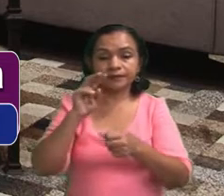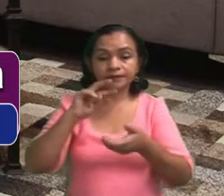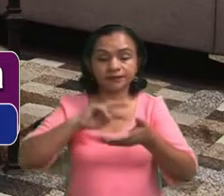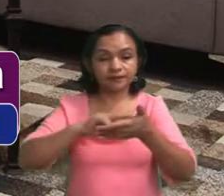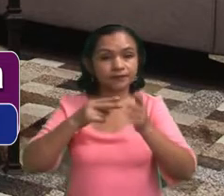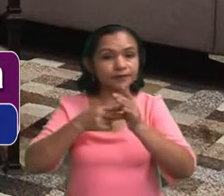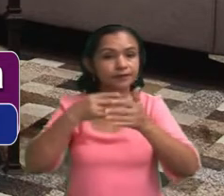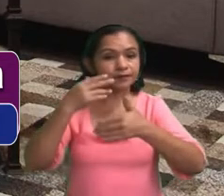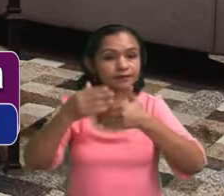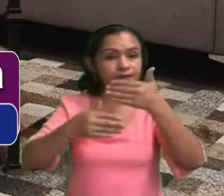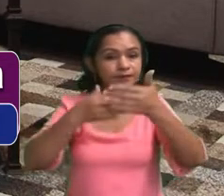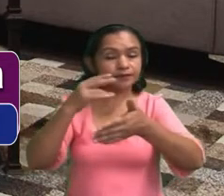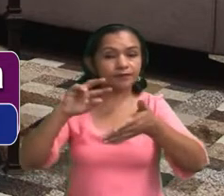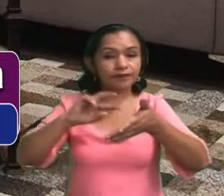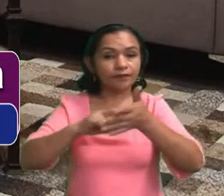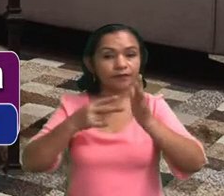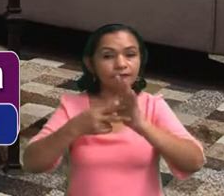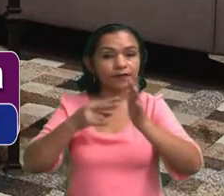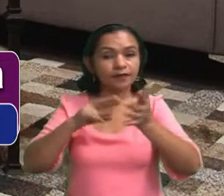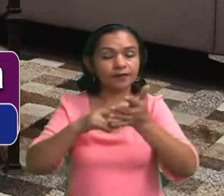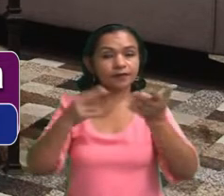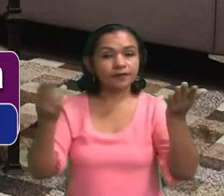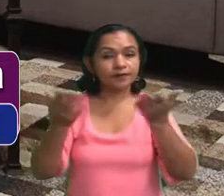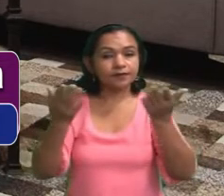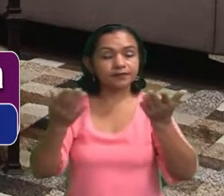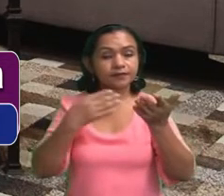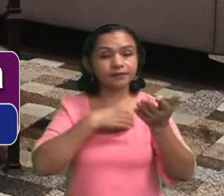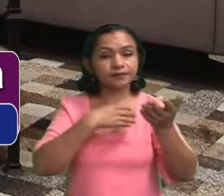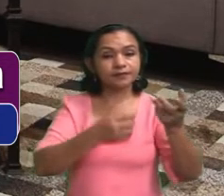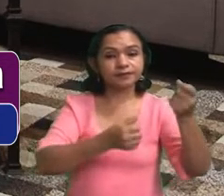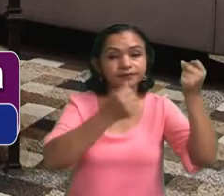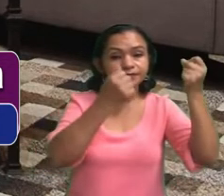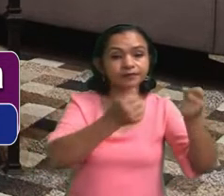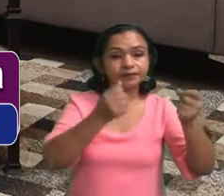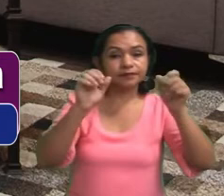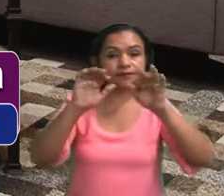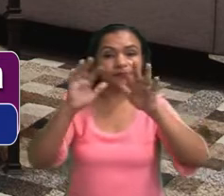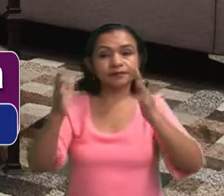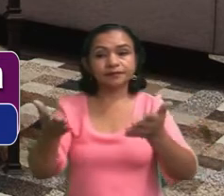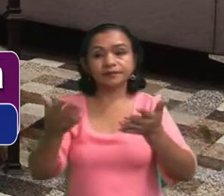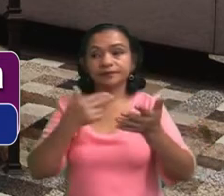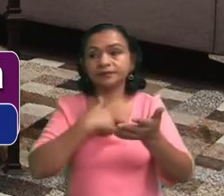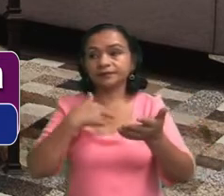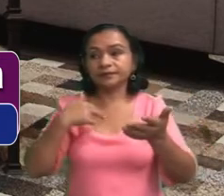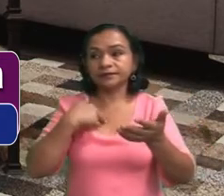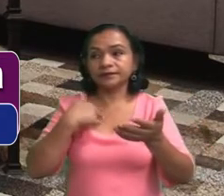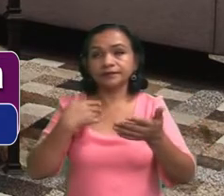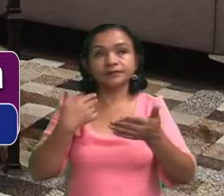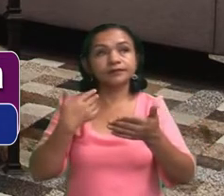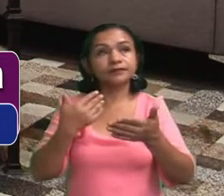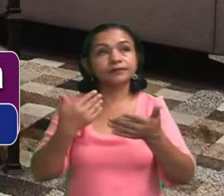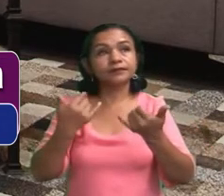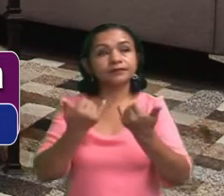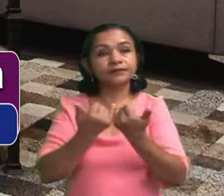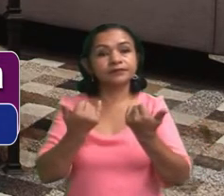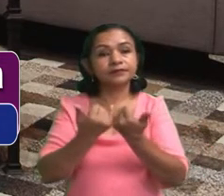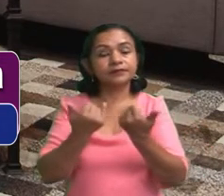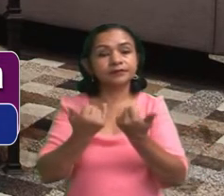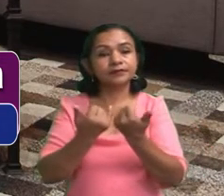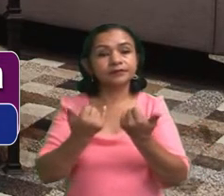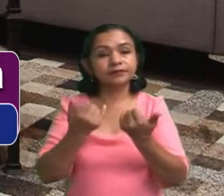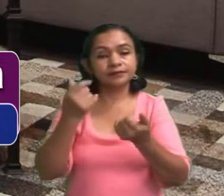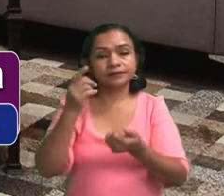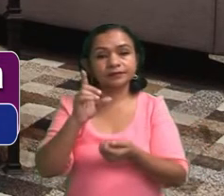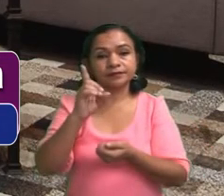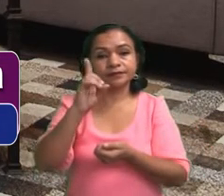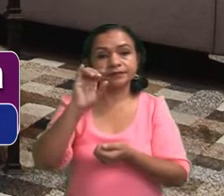y también lo que significa en garantía jurídica para nuestras y nuestros productores, porque también están contemplados dentro de este digesto,